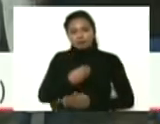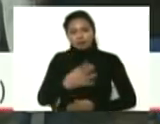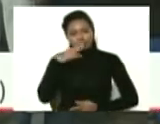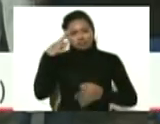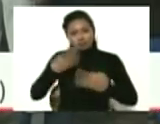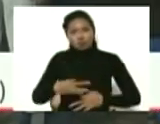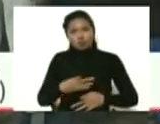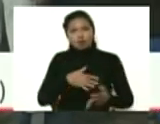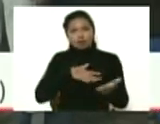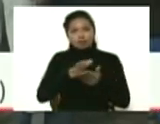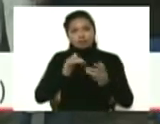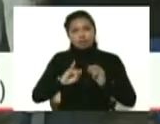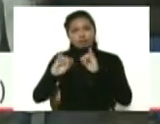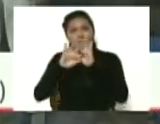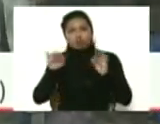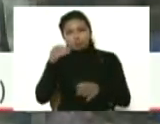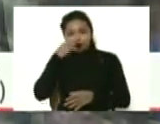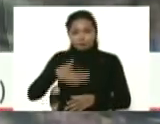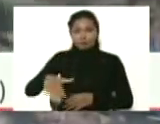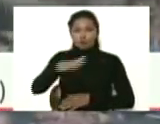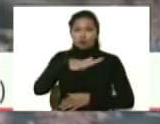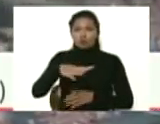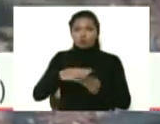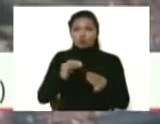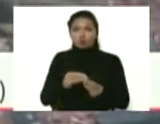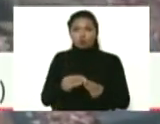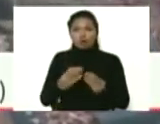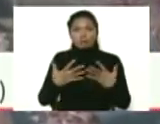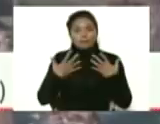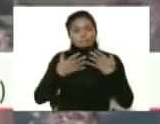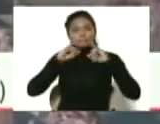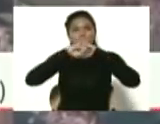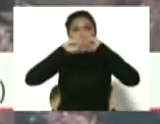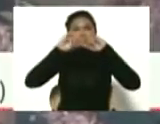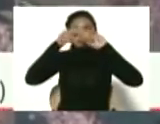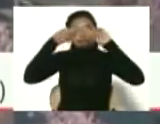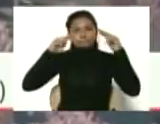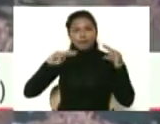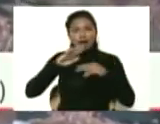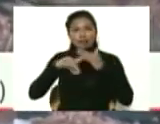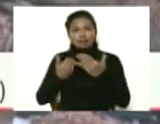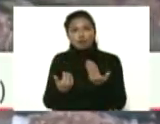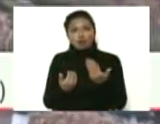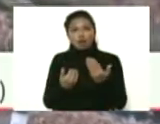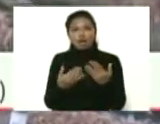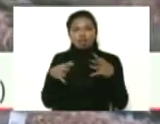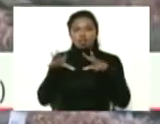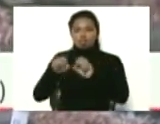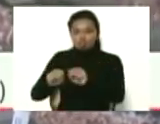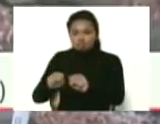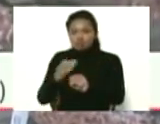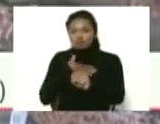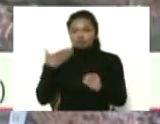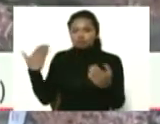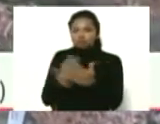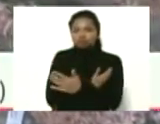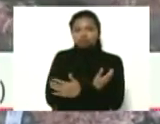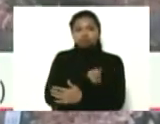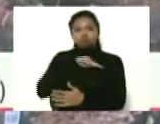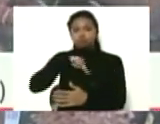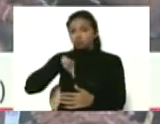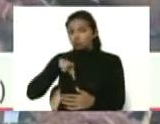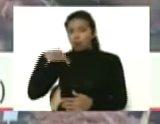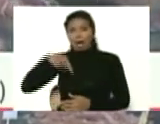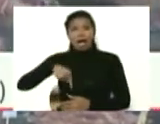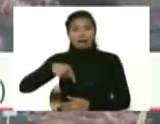seguras, garantizando a nuestro pueblo esa tan anhelada paz que hoy por hoy el imperio ha querido alterarnos. Pero nosotros estamos aquí